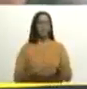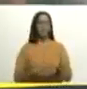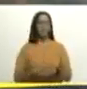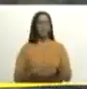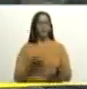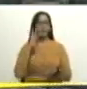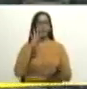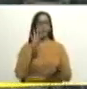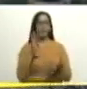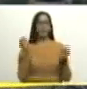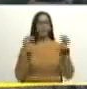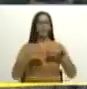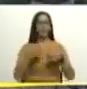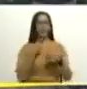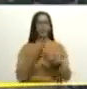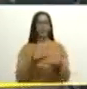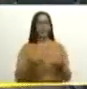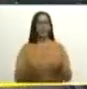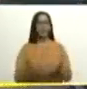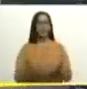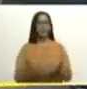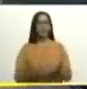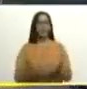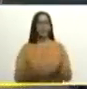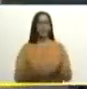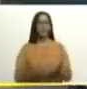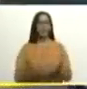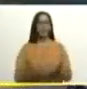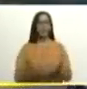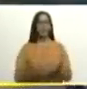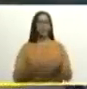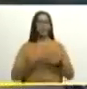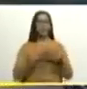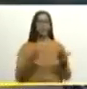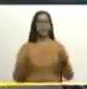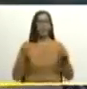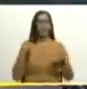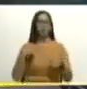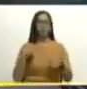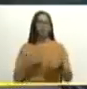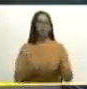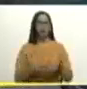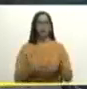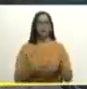Cuatro consensos que se los dejo ahí, pues. Se los regalo, aquí los tengo, mira.